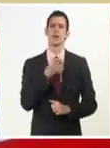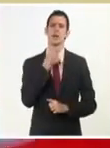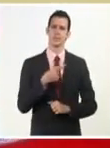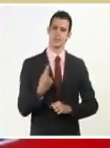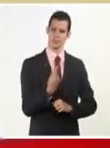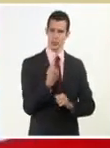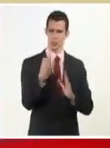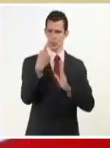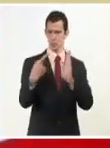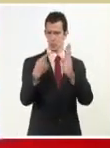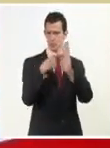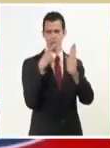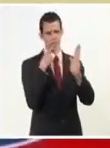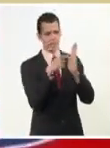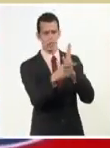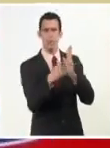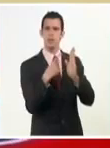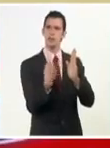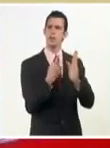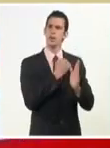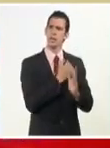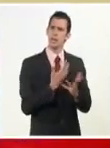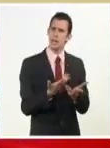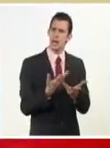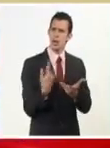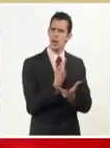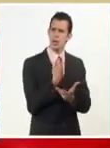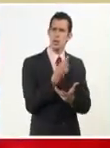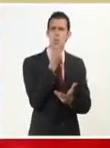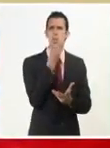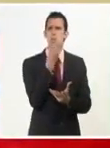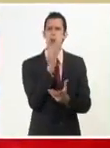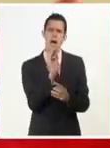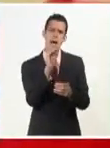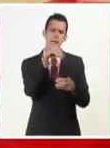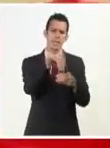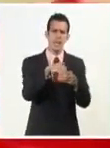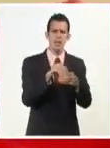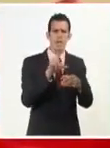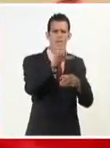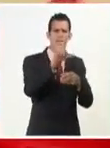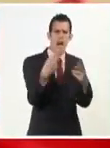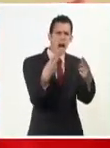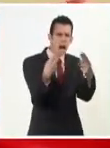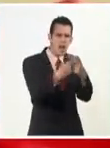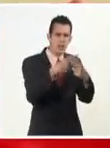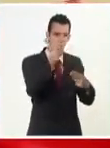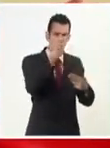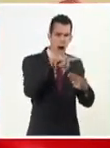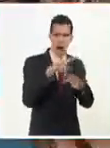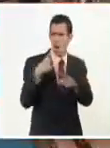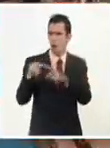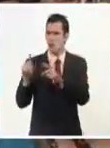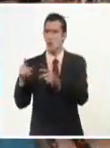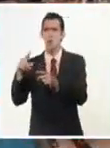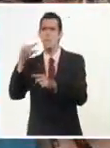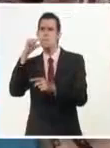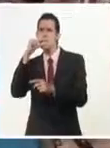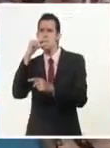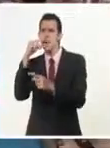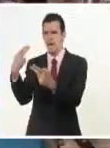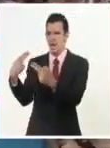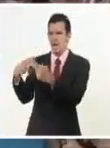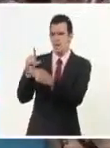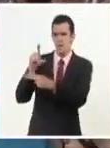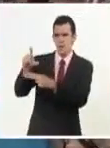incluirnos en varias finales A y en otras finales B. Creo que el pueblo de Cuba pudo observar con la entrega